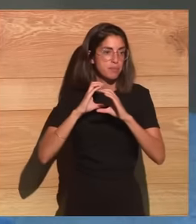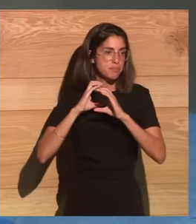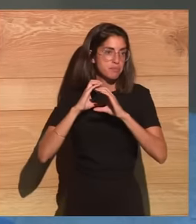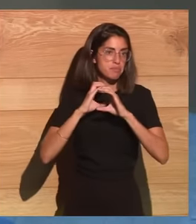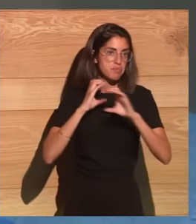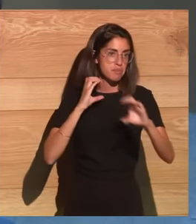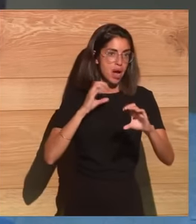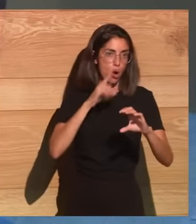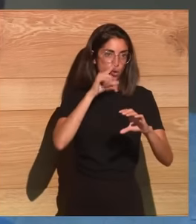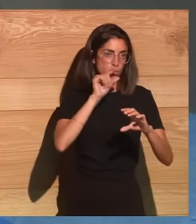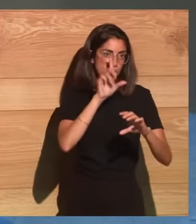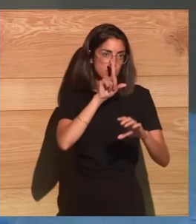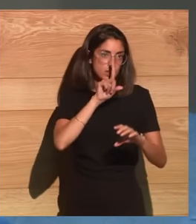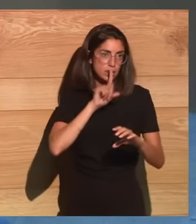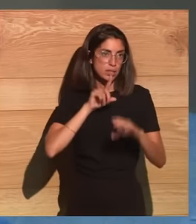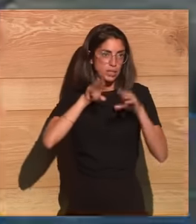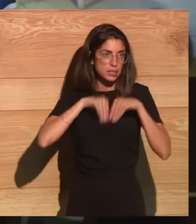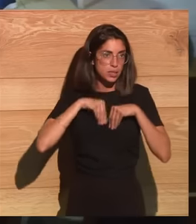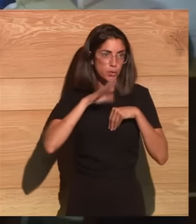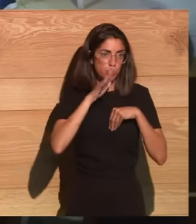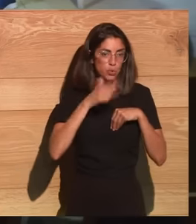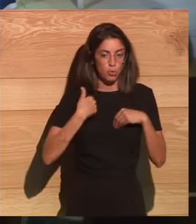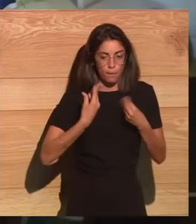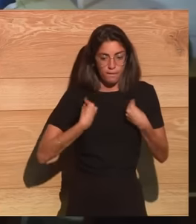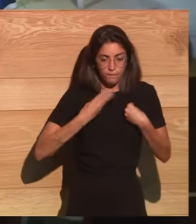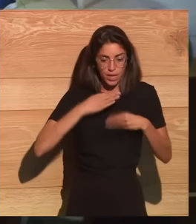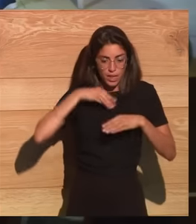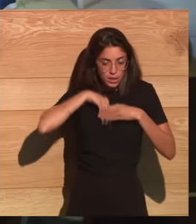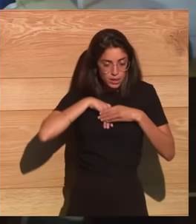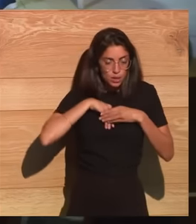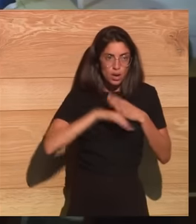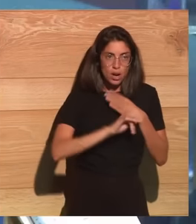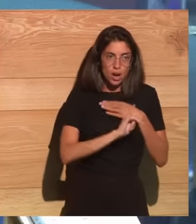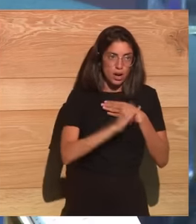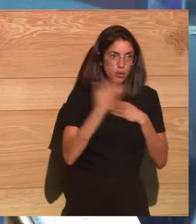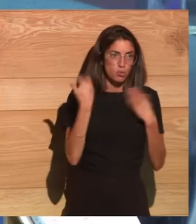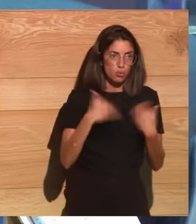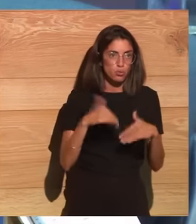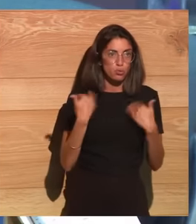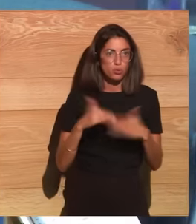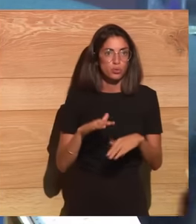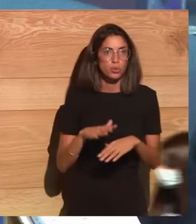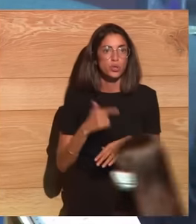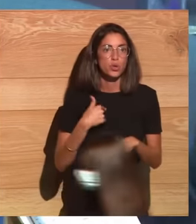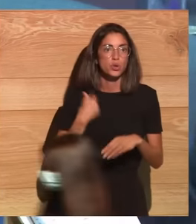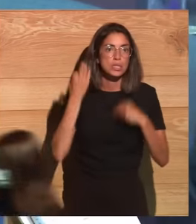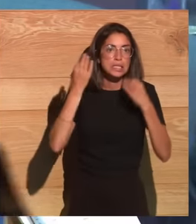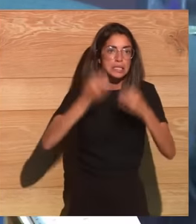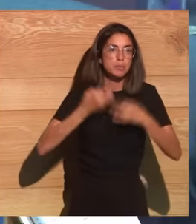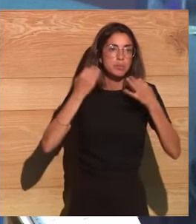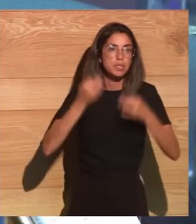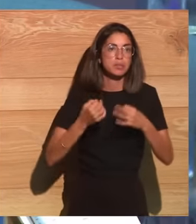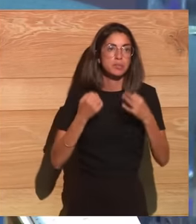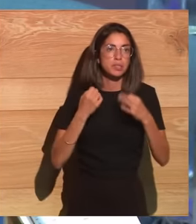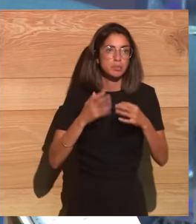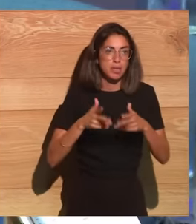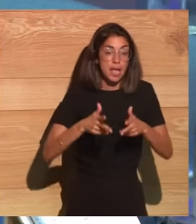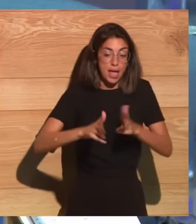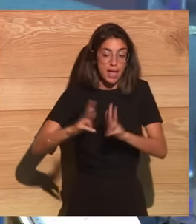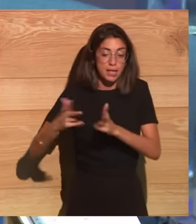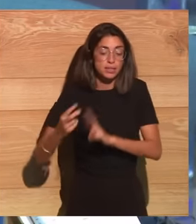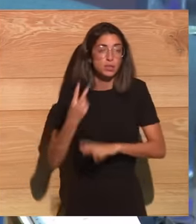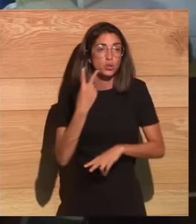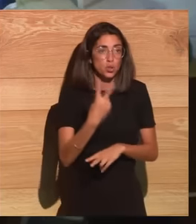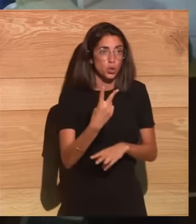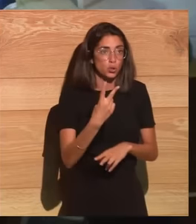eso, insisto. Pero porque yo tengo muchísima vida interior. Yo también. Claro. Yo tengo, de hecho, dos asientos siempre. No nos gustaría desviarte de todas maneras